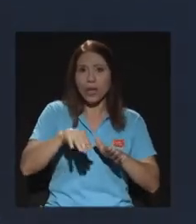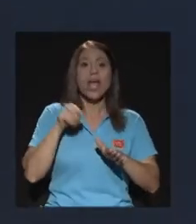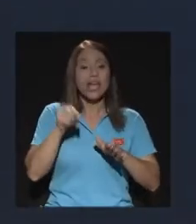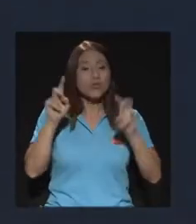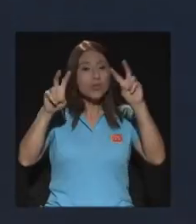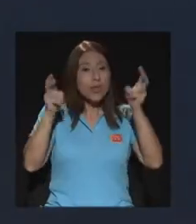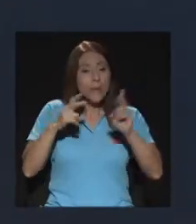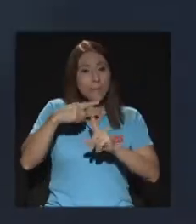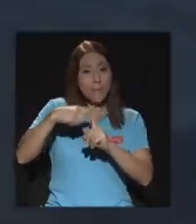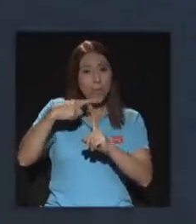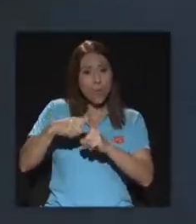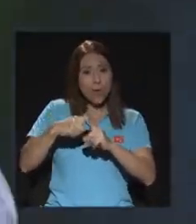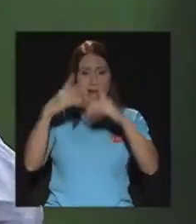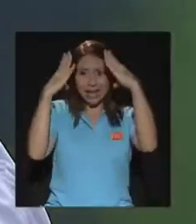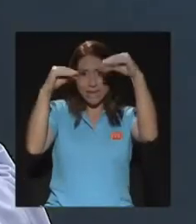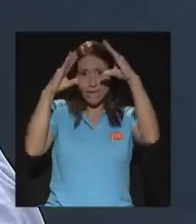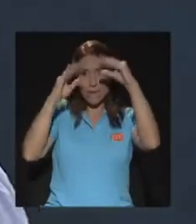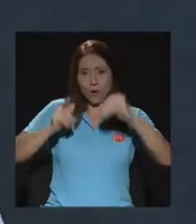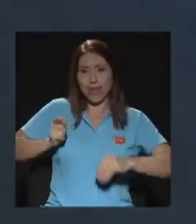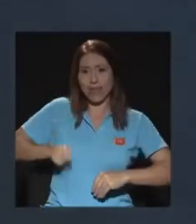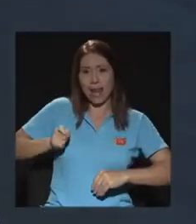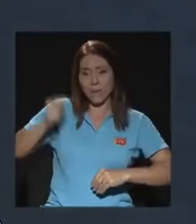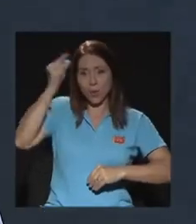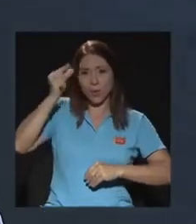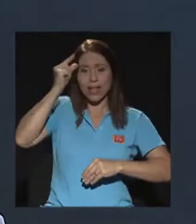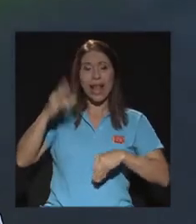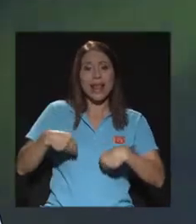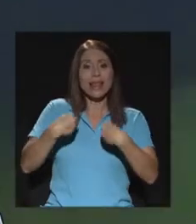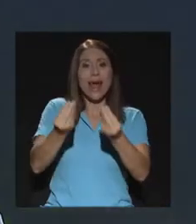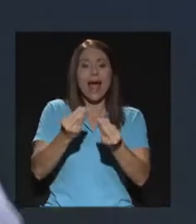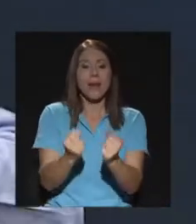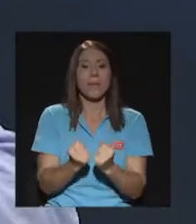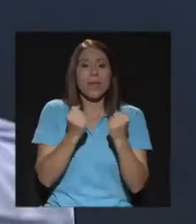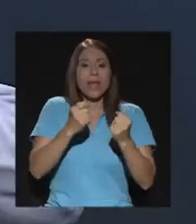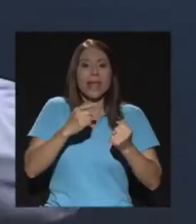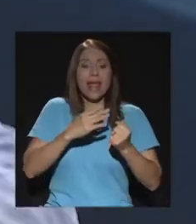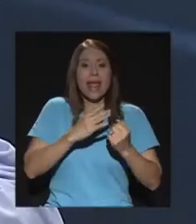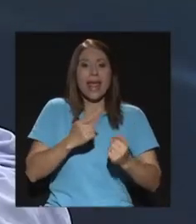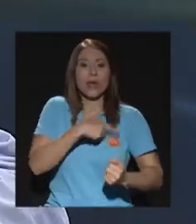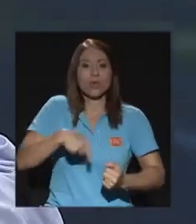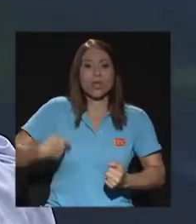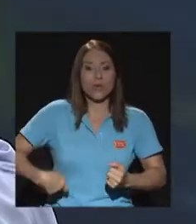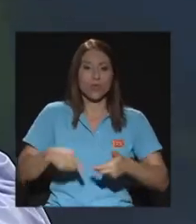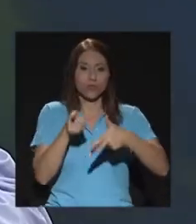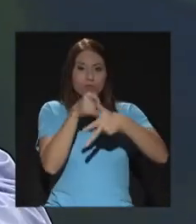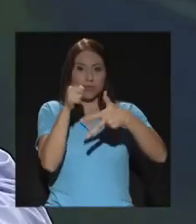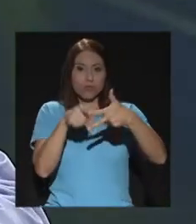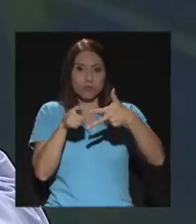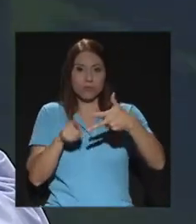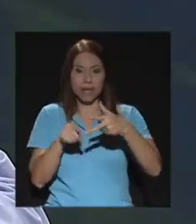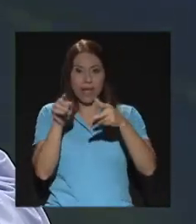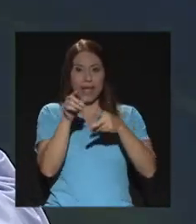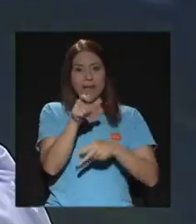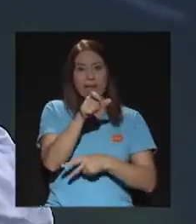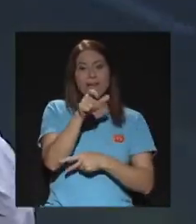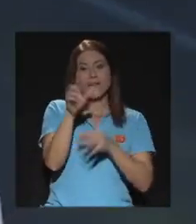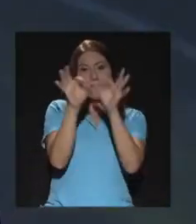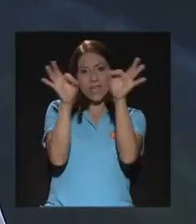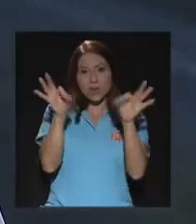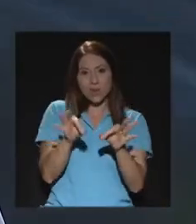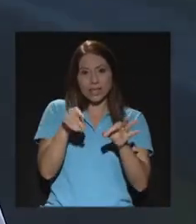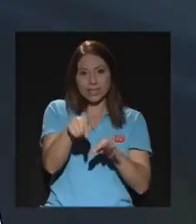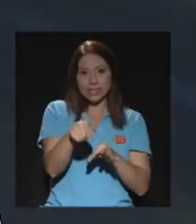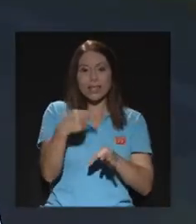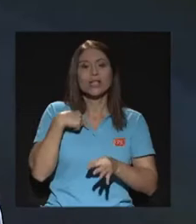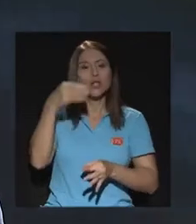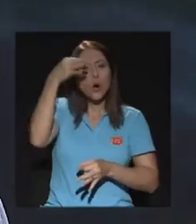veo en el informe de la Procuraduría al Poder Ejecutivo, crea tres figuras. Y eso es lo que yo creo en lo personal, que en el